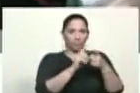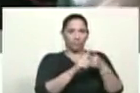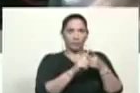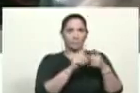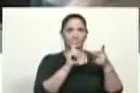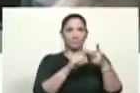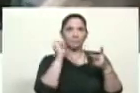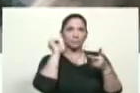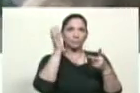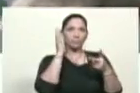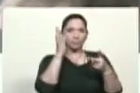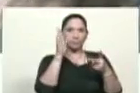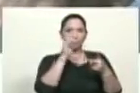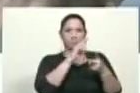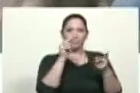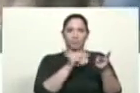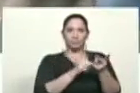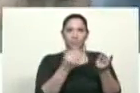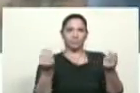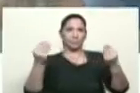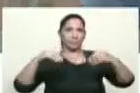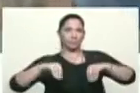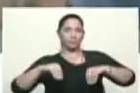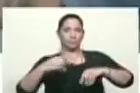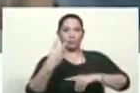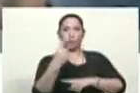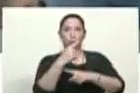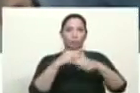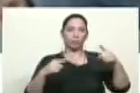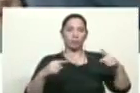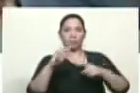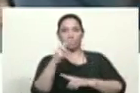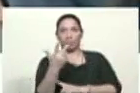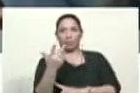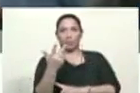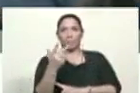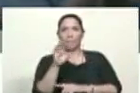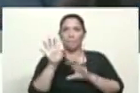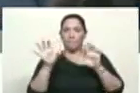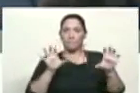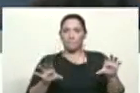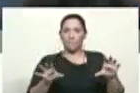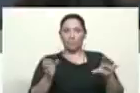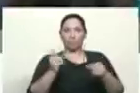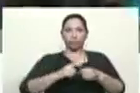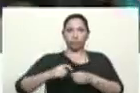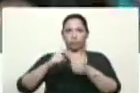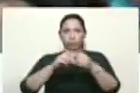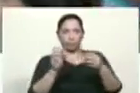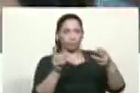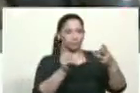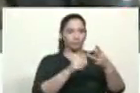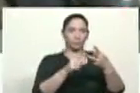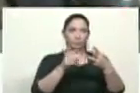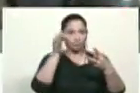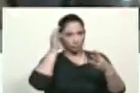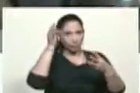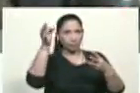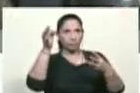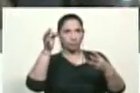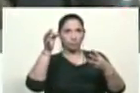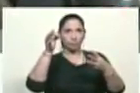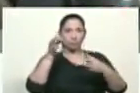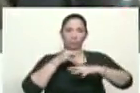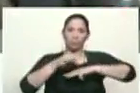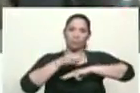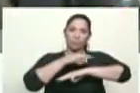La Asamblea Nacional, mediante el acuerdo de las dos terceras partes de sus integrantes, los consejos municipales en cabildo, mediante el voto de las dos terceras partes